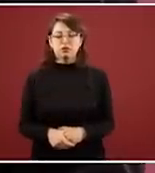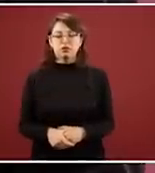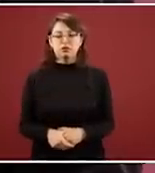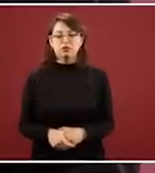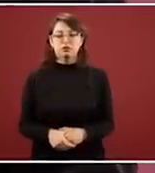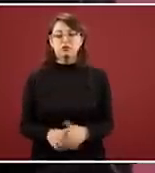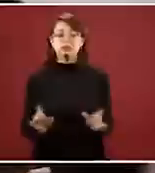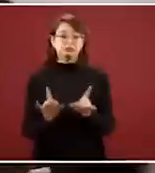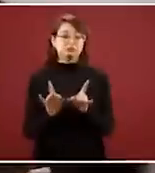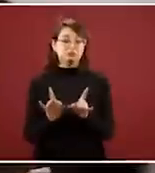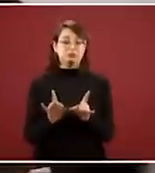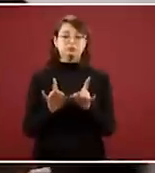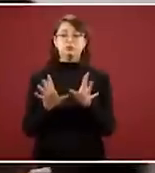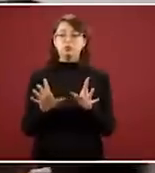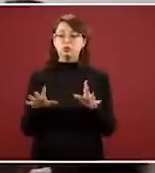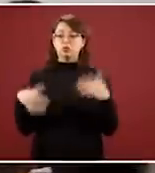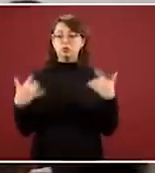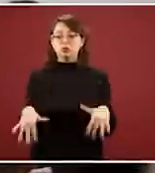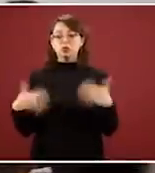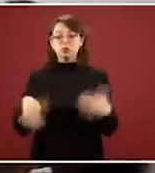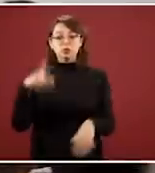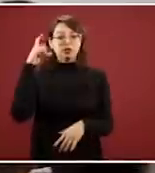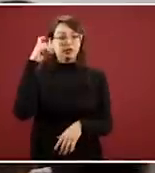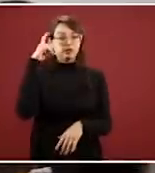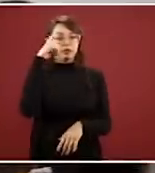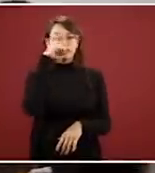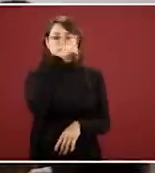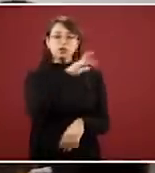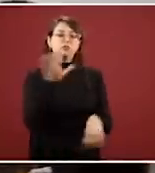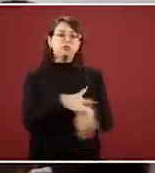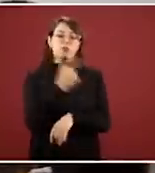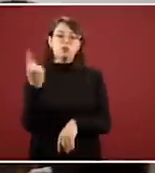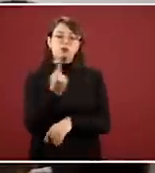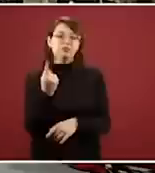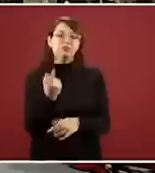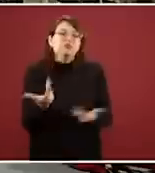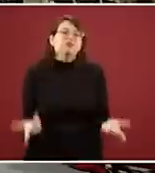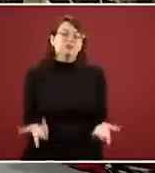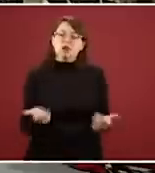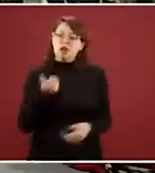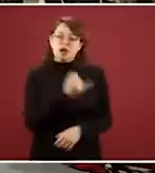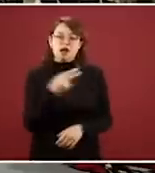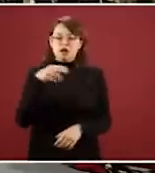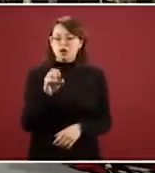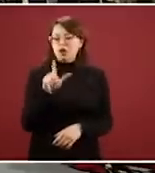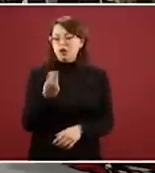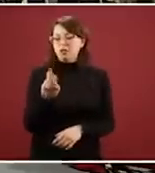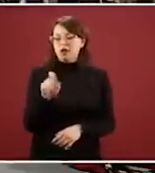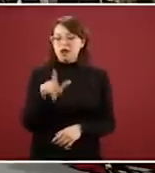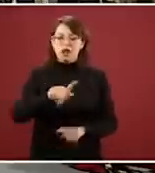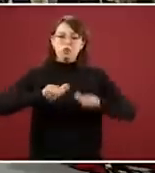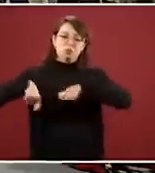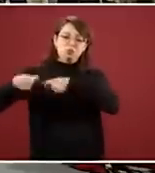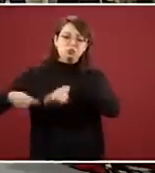en una situación muy delicada. Son los saldos de la política neoliberal.